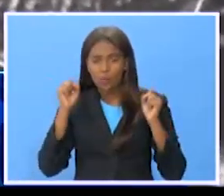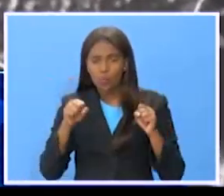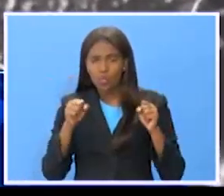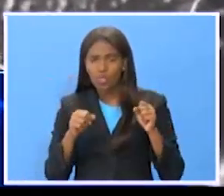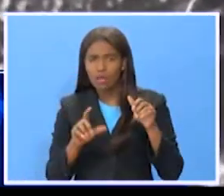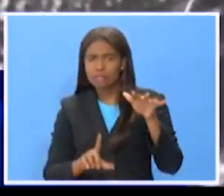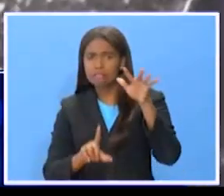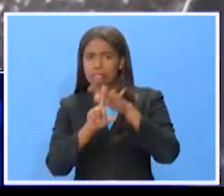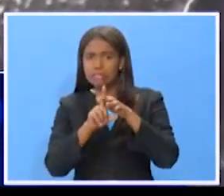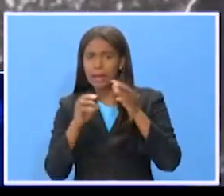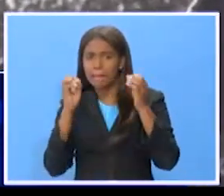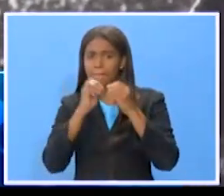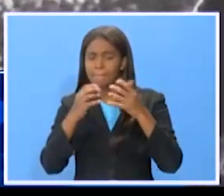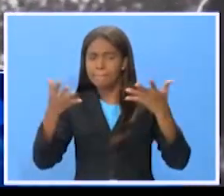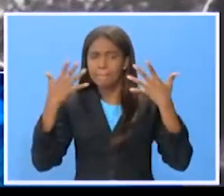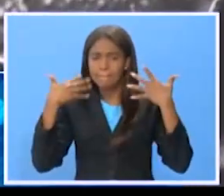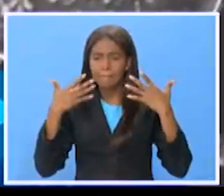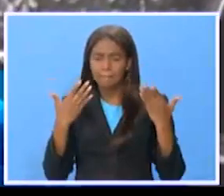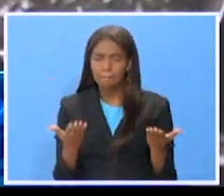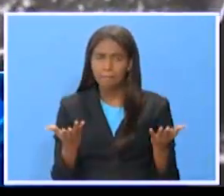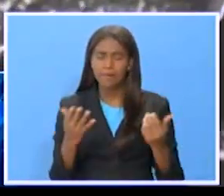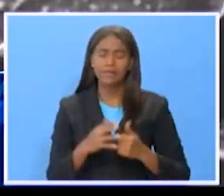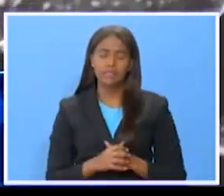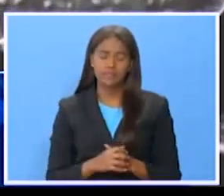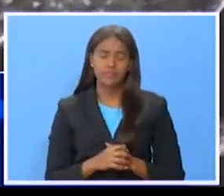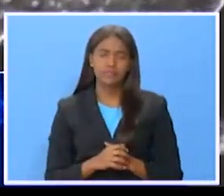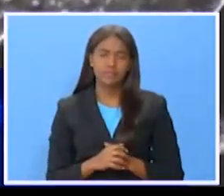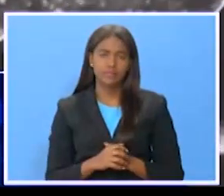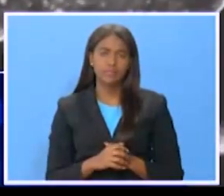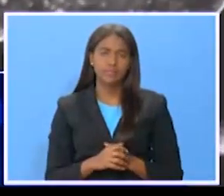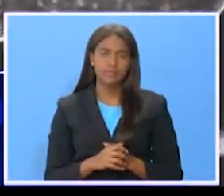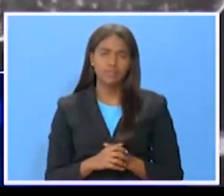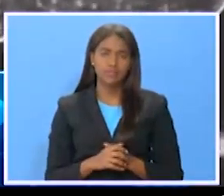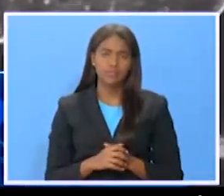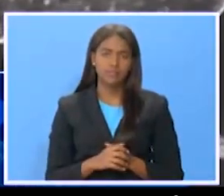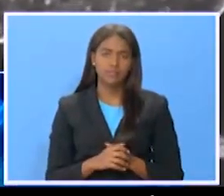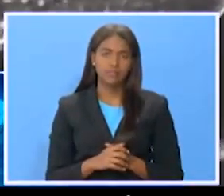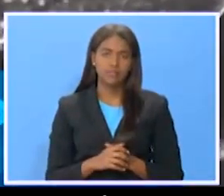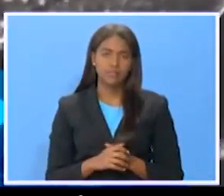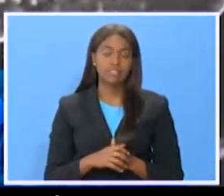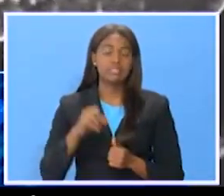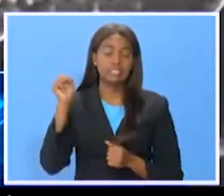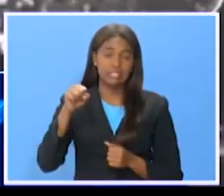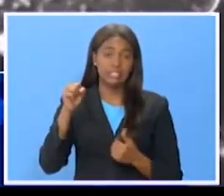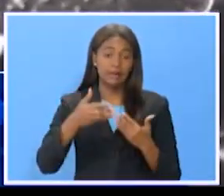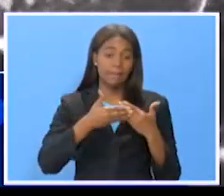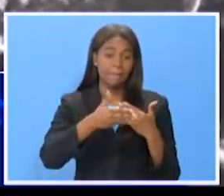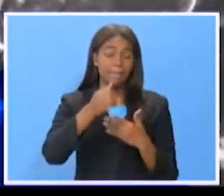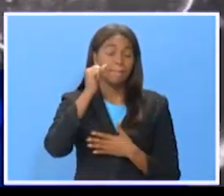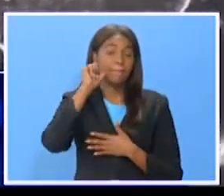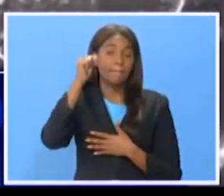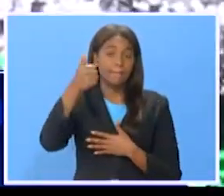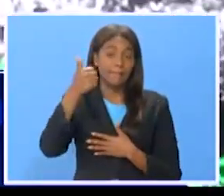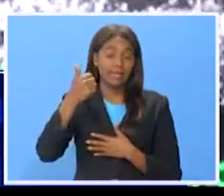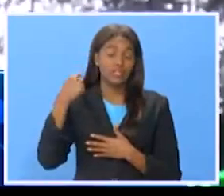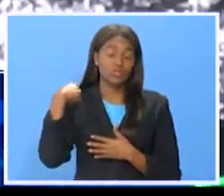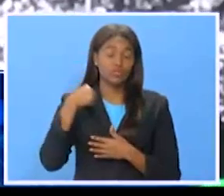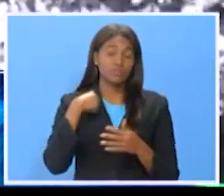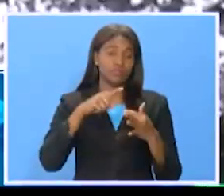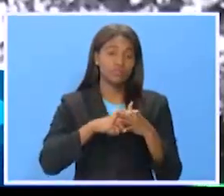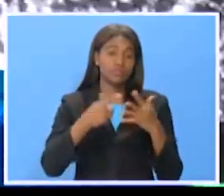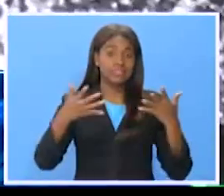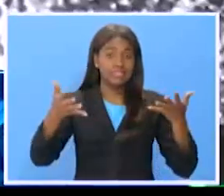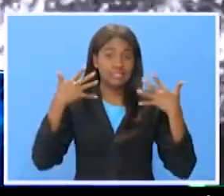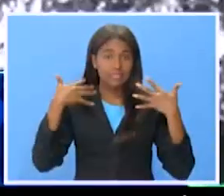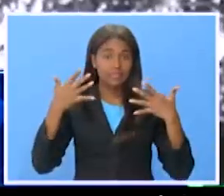estas temperaturas, el polvo de Sahara? Sí, principalmente a partir de mañana comenzamos el